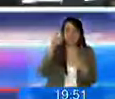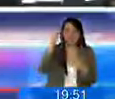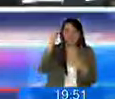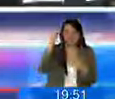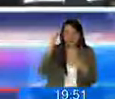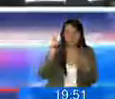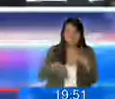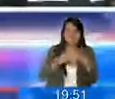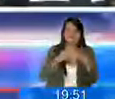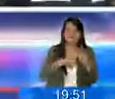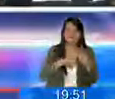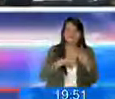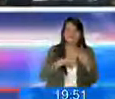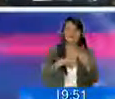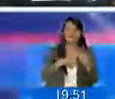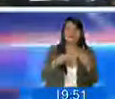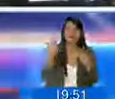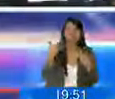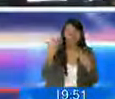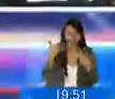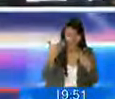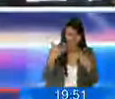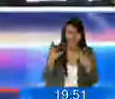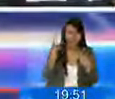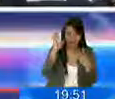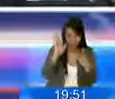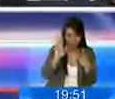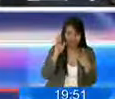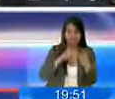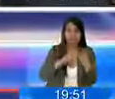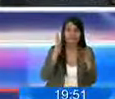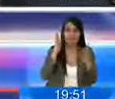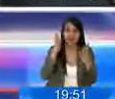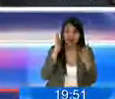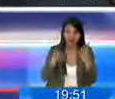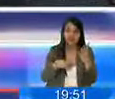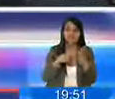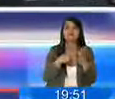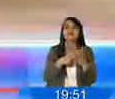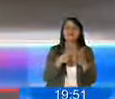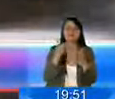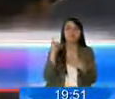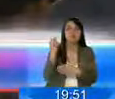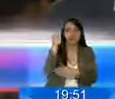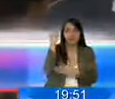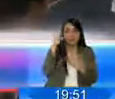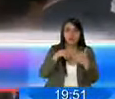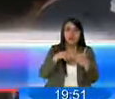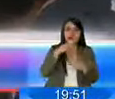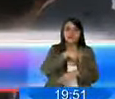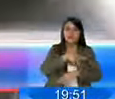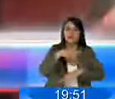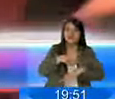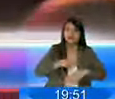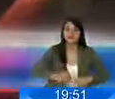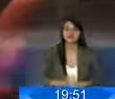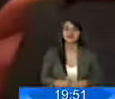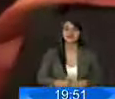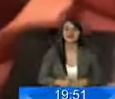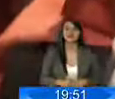Riobamba, tenemos diablos de Juján, de la costa, de Babahoyo, tenemos diablos de Imbabura, tenemos diablos de Pichincha.